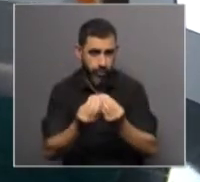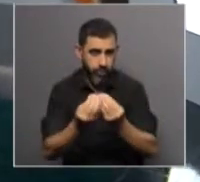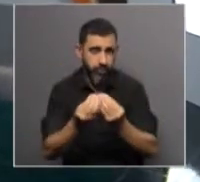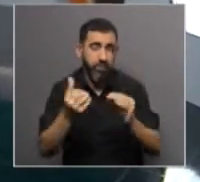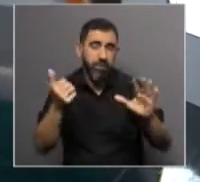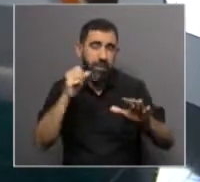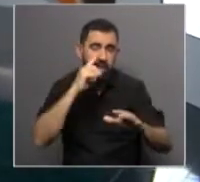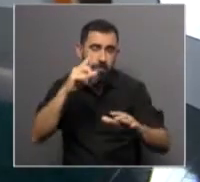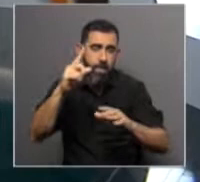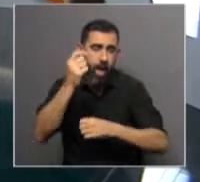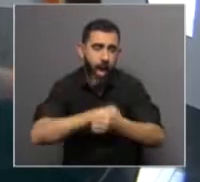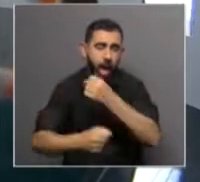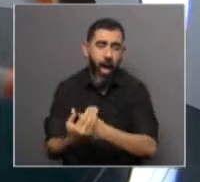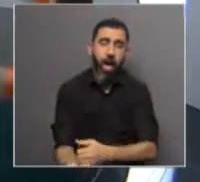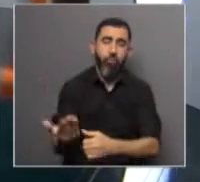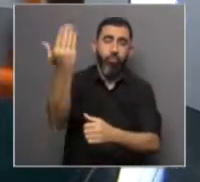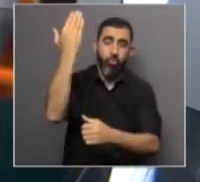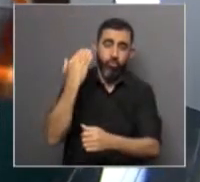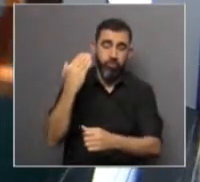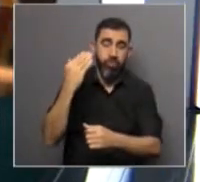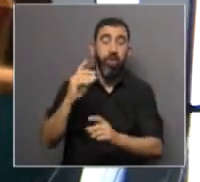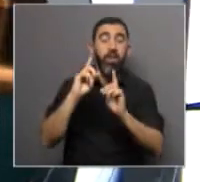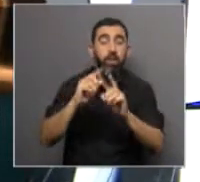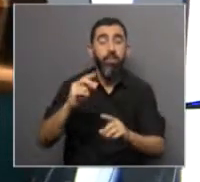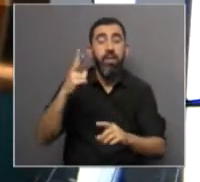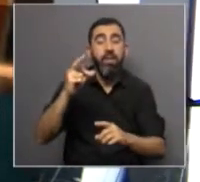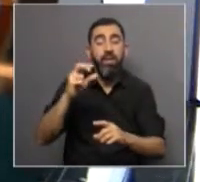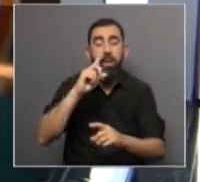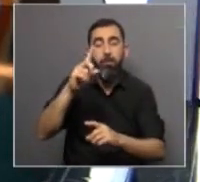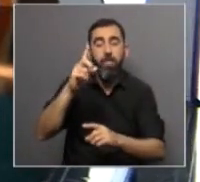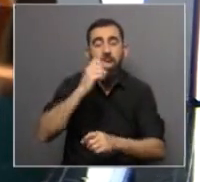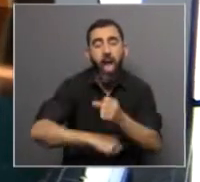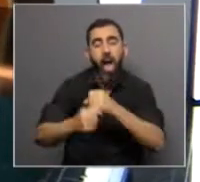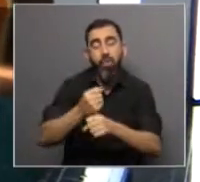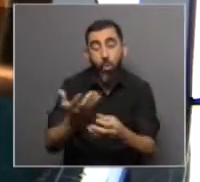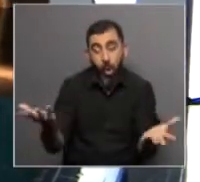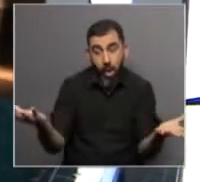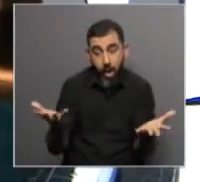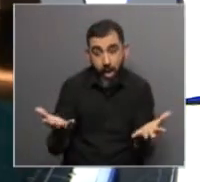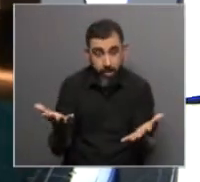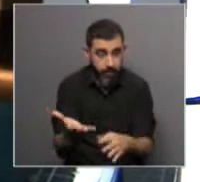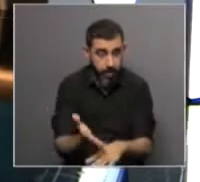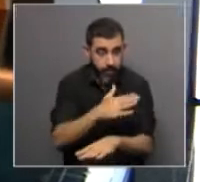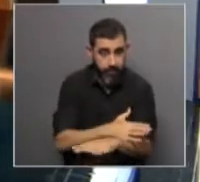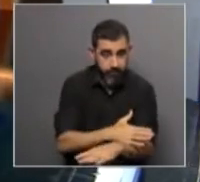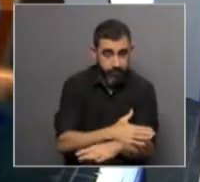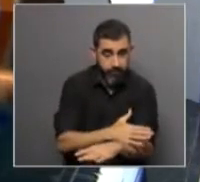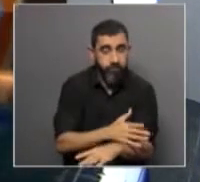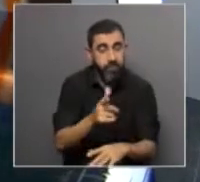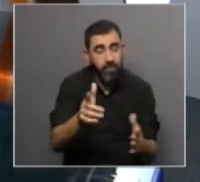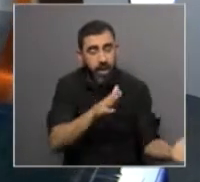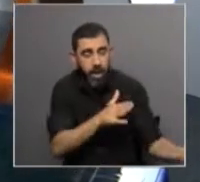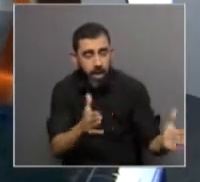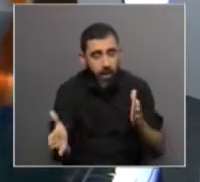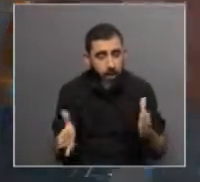60.000 años atrás y 30.000 años antes del presente. Es decir, es un periodo